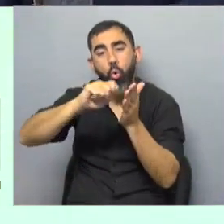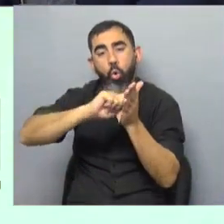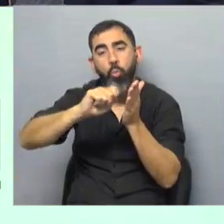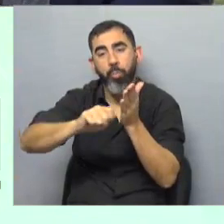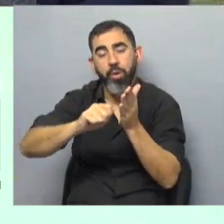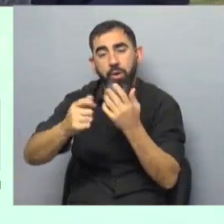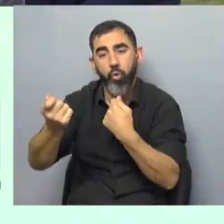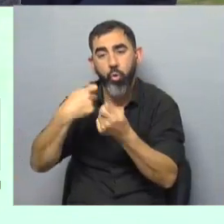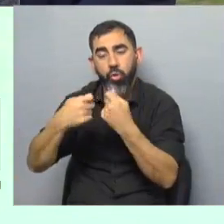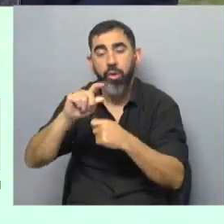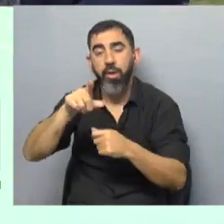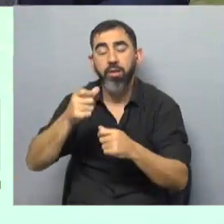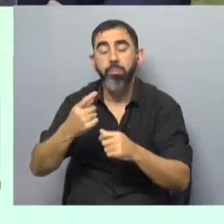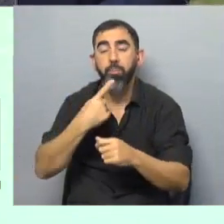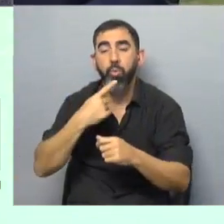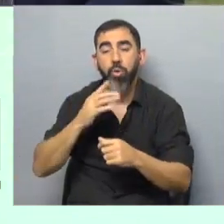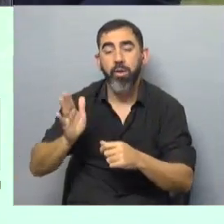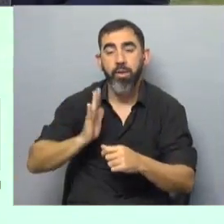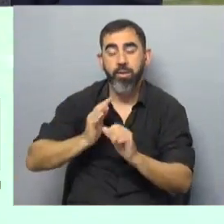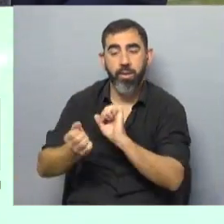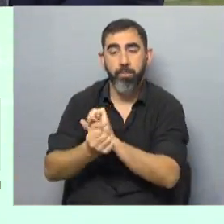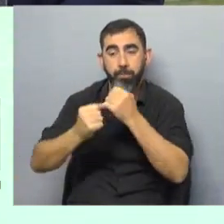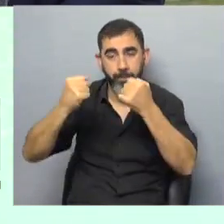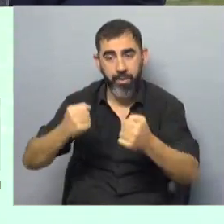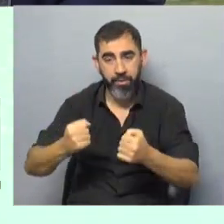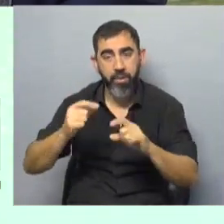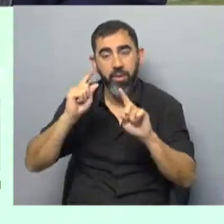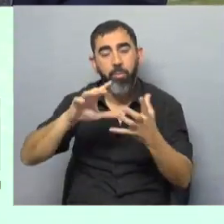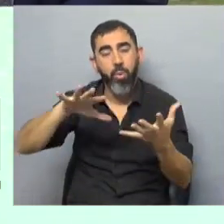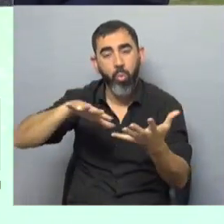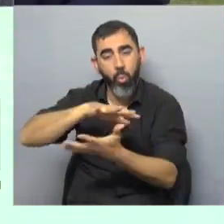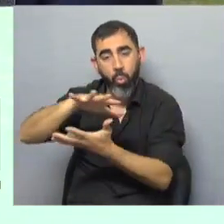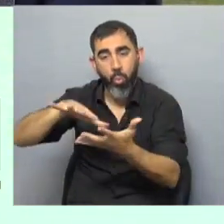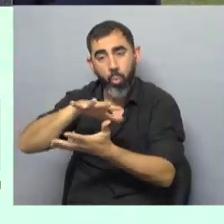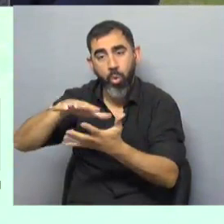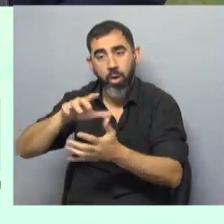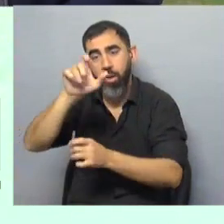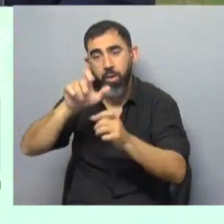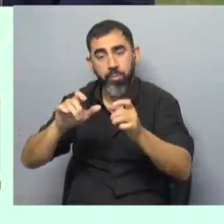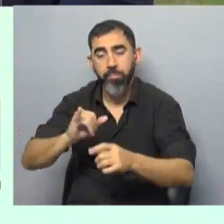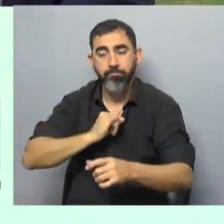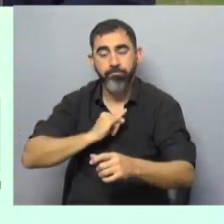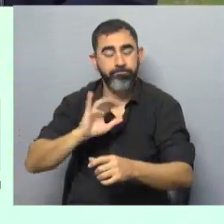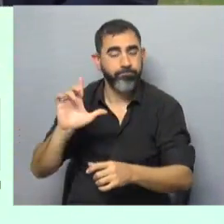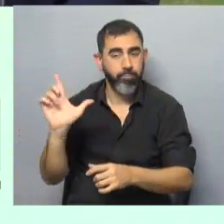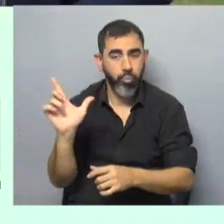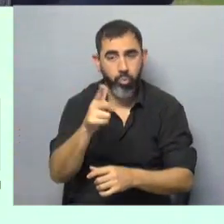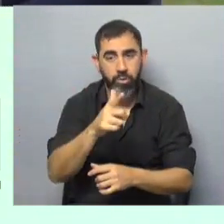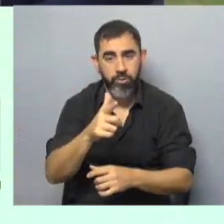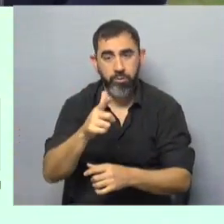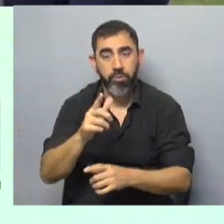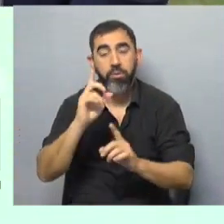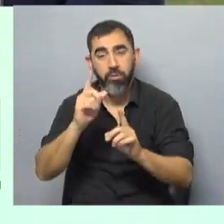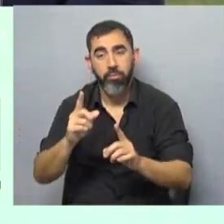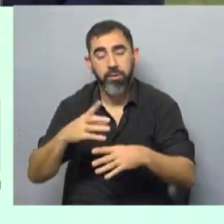ellas nos proporcionaron, de las expresas políticas, y obviamente también va a haber un sector para aquellas personas que no están identificadas y que